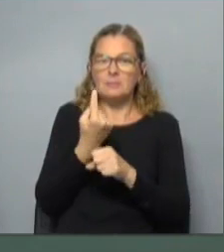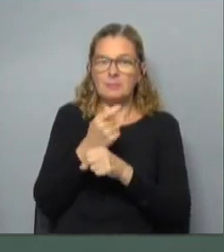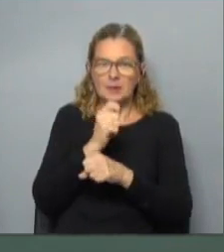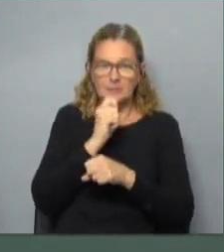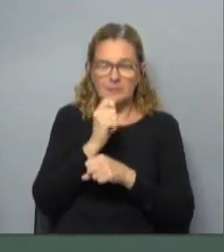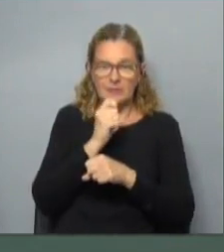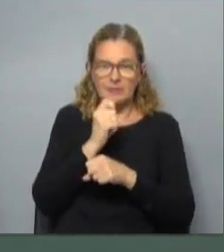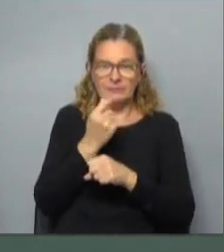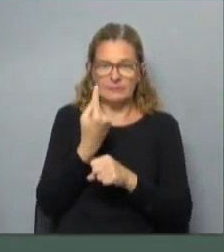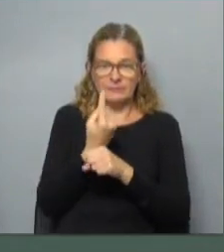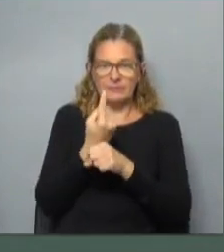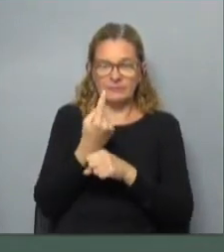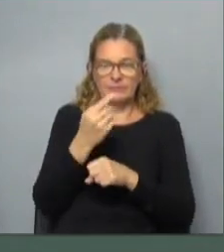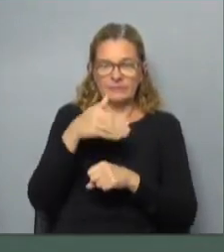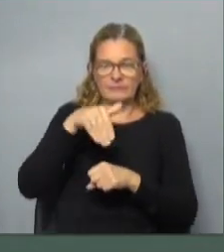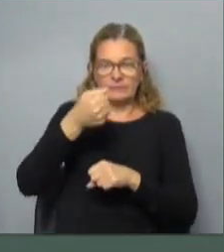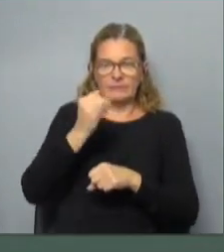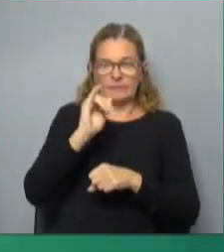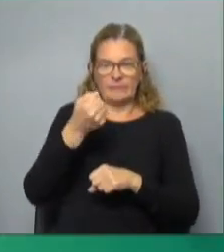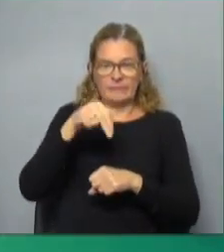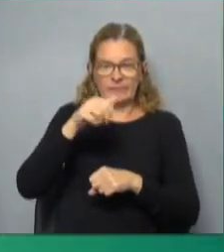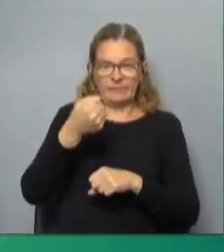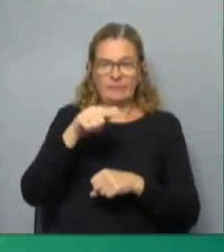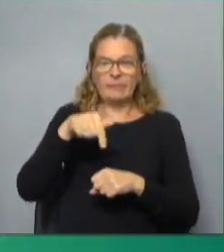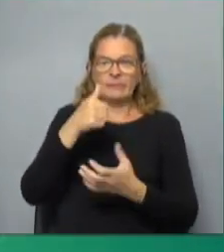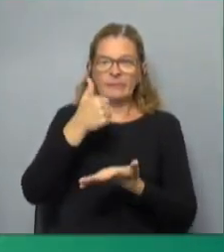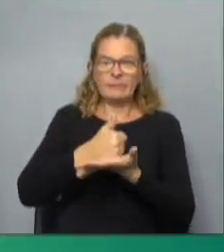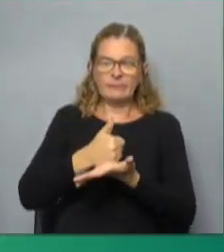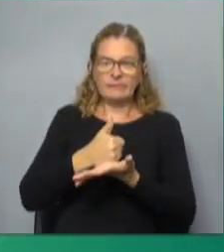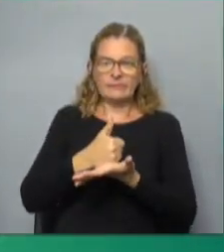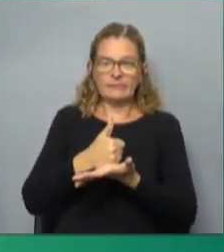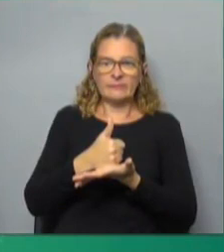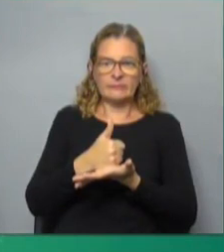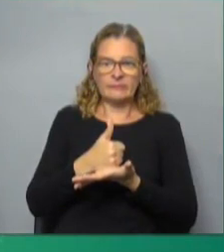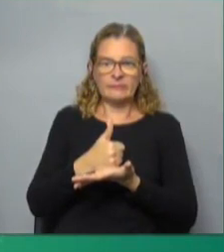móvil primero con marjal abreu exacto mariana por dónde andas